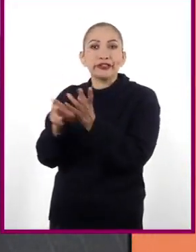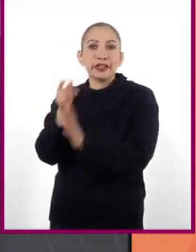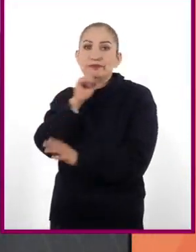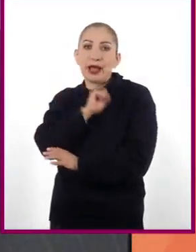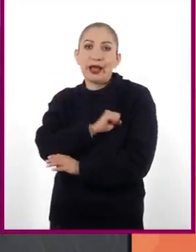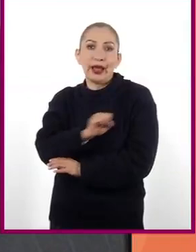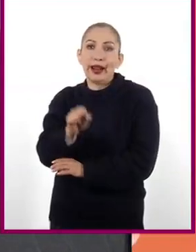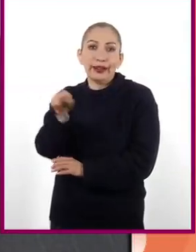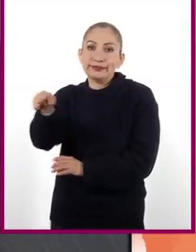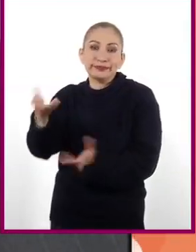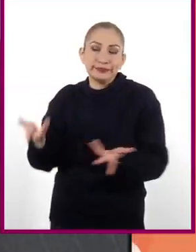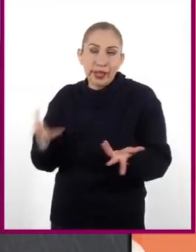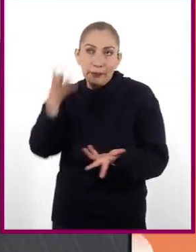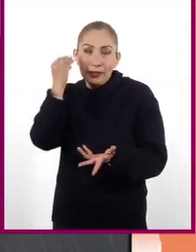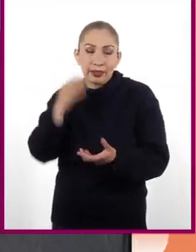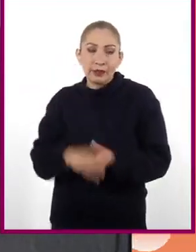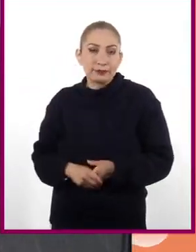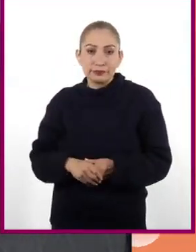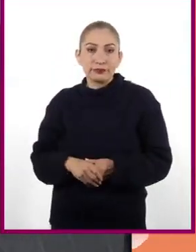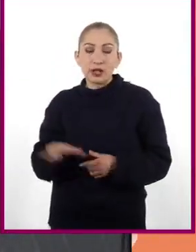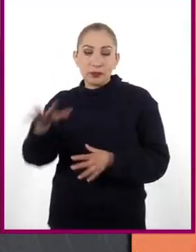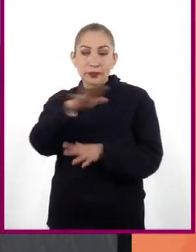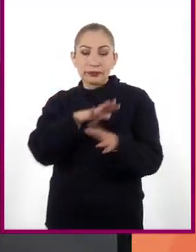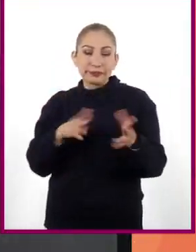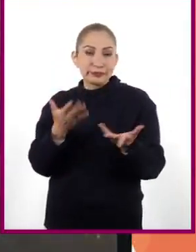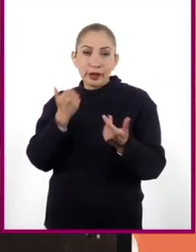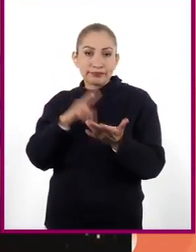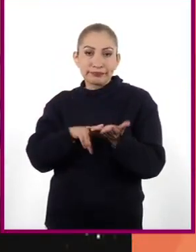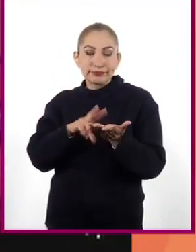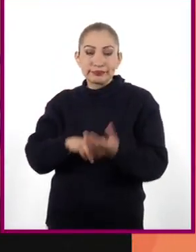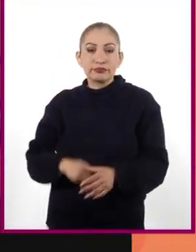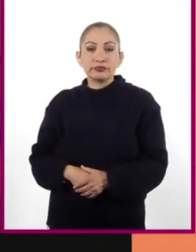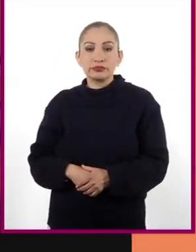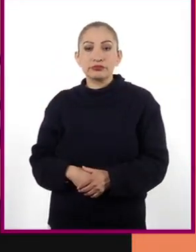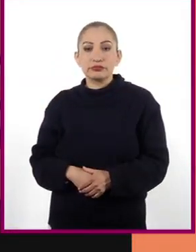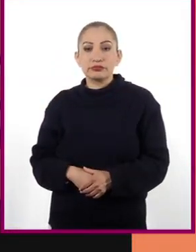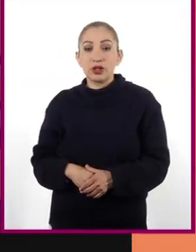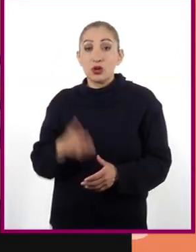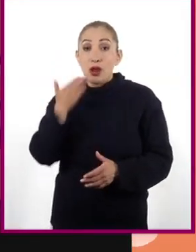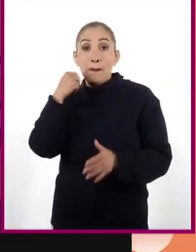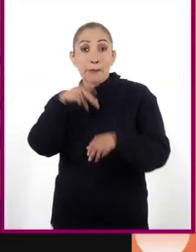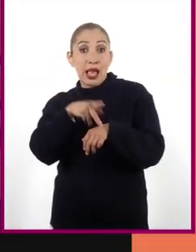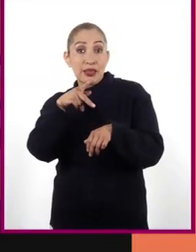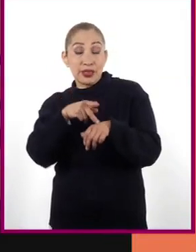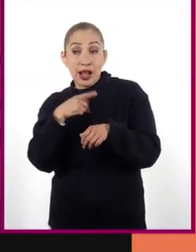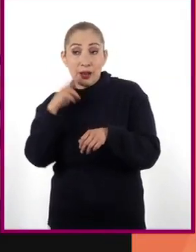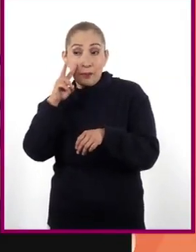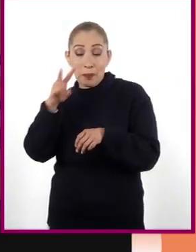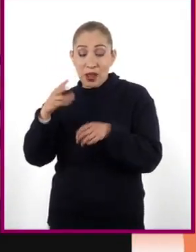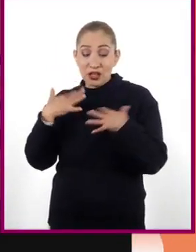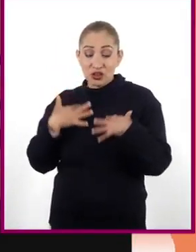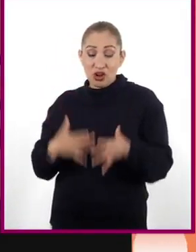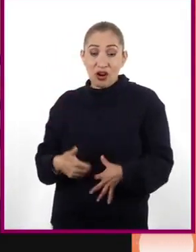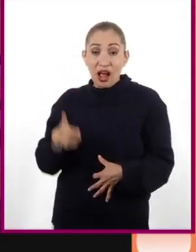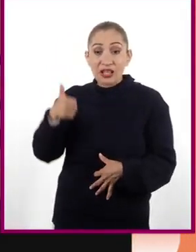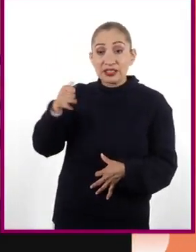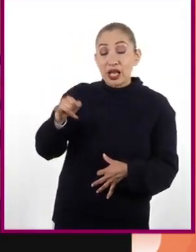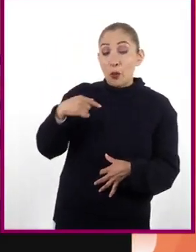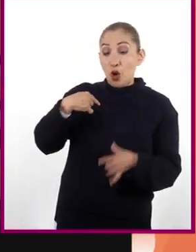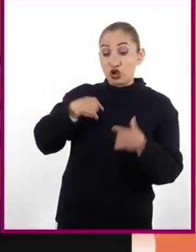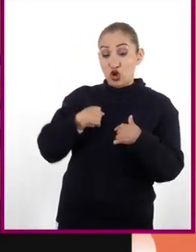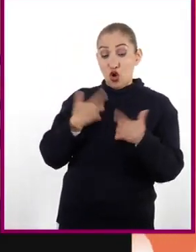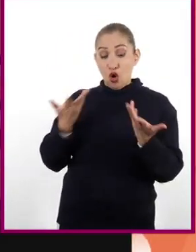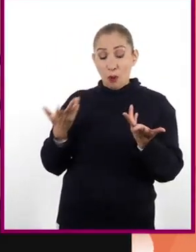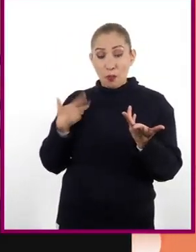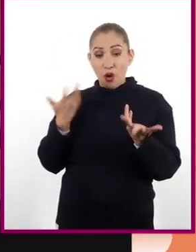no es la más adecuada para una sociedad con valores, ¿no? Mas no había piedra imán que así atrajese a sí, como yo